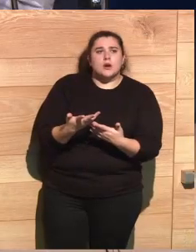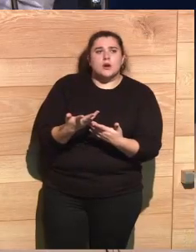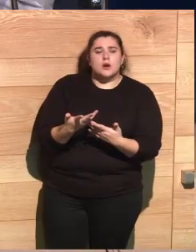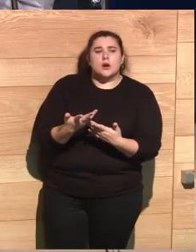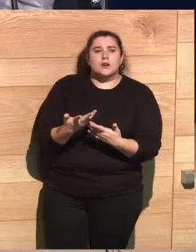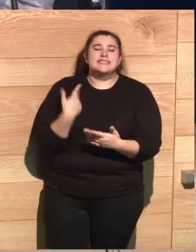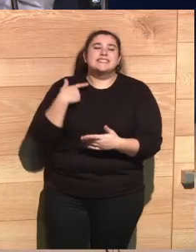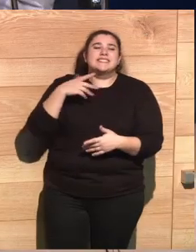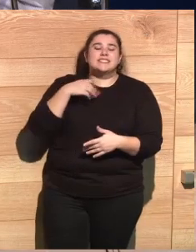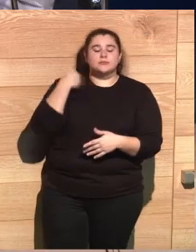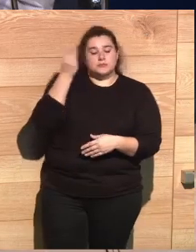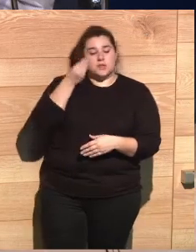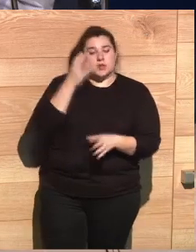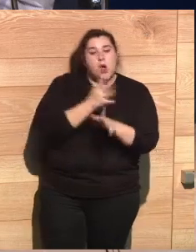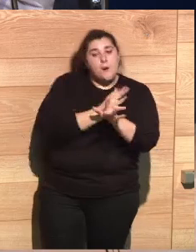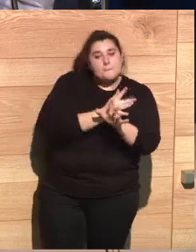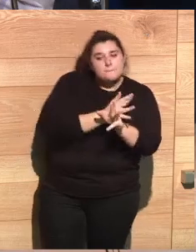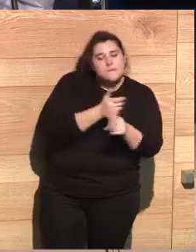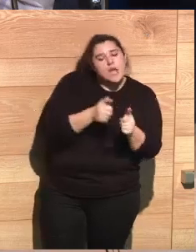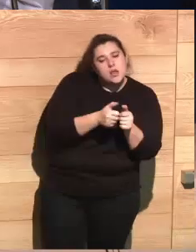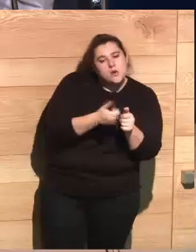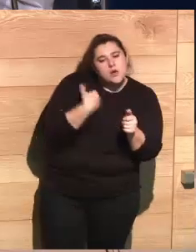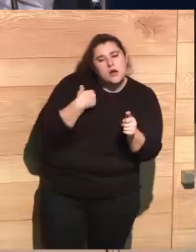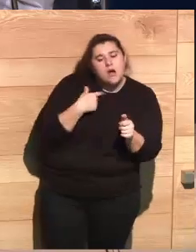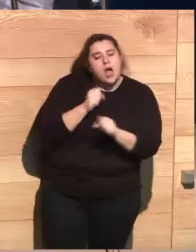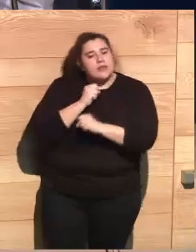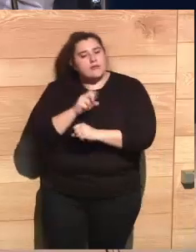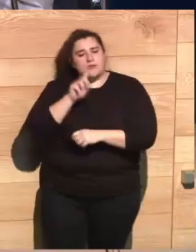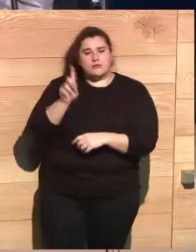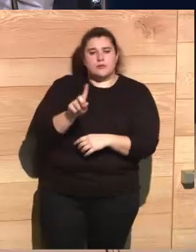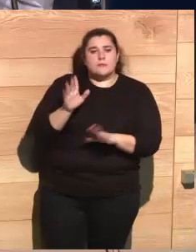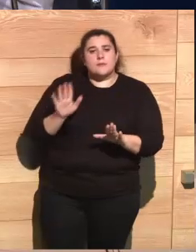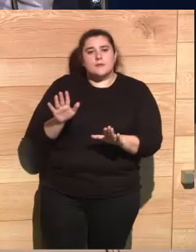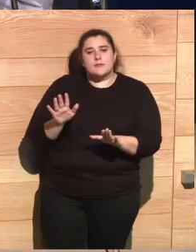no generan adicción. Yo también, por las tragaperras, sí.